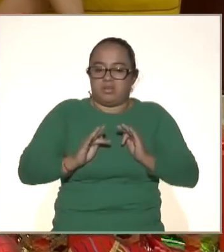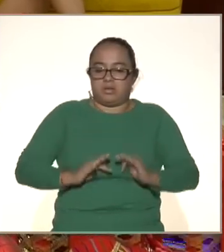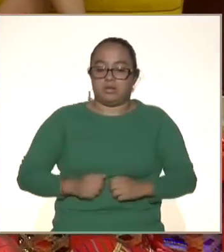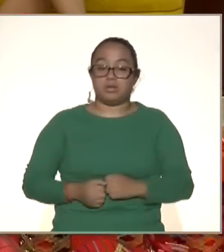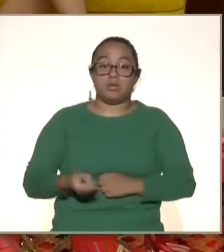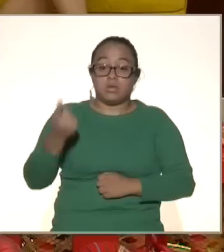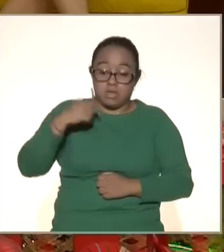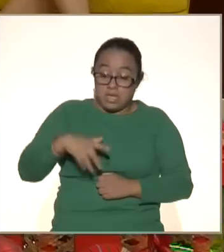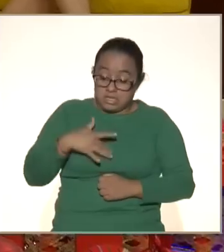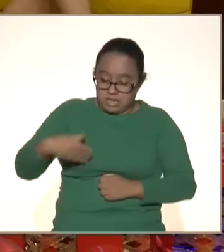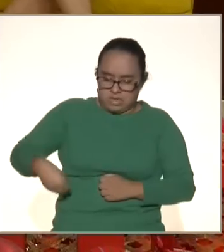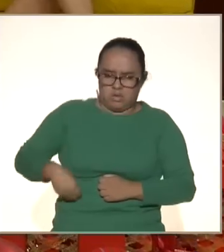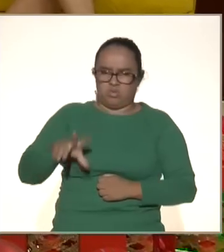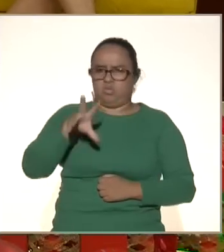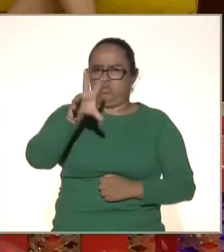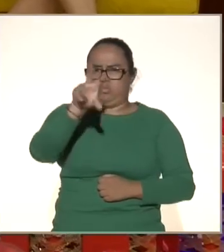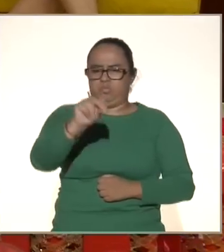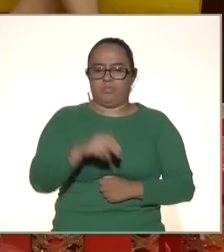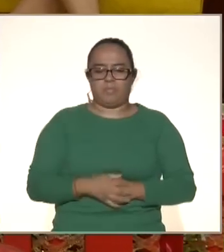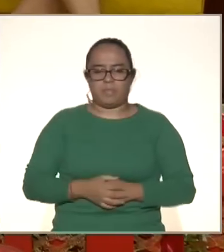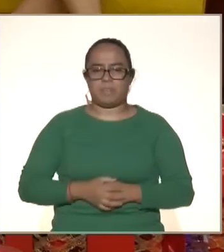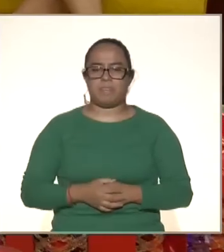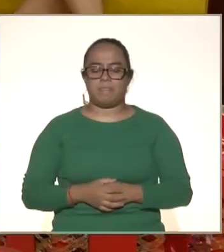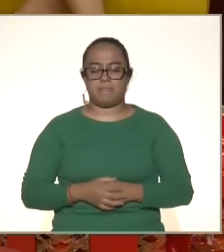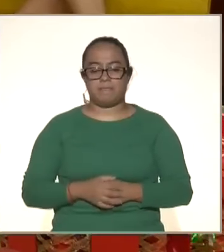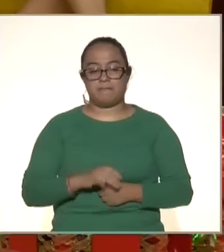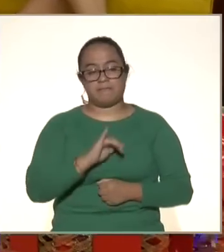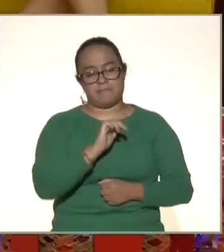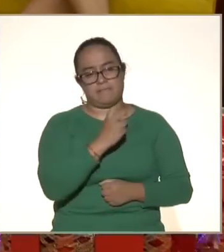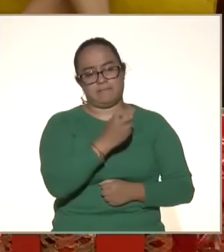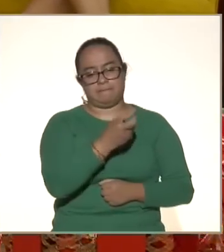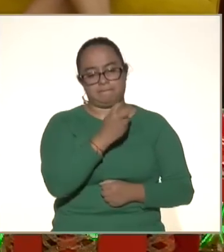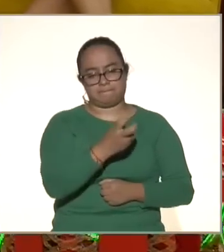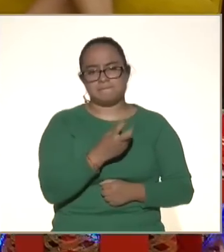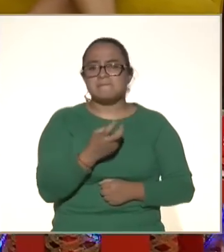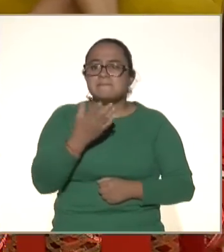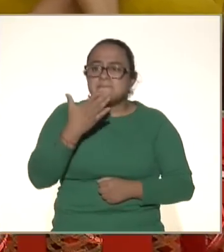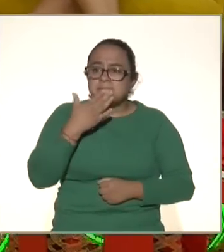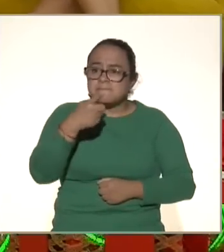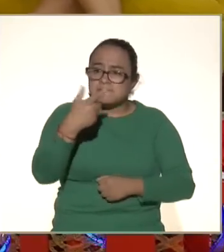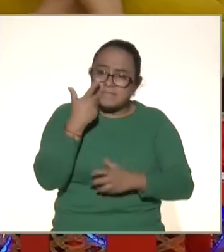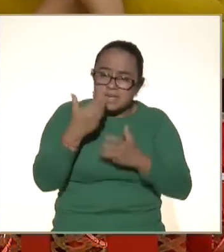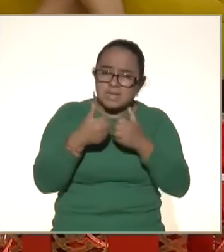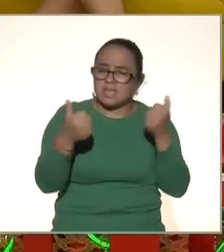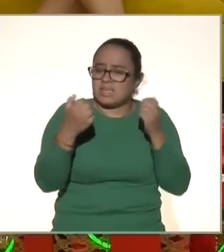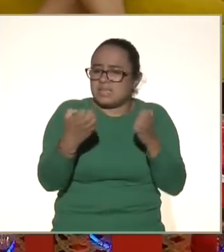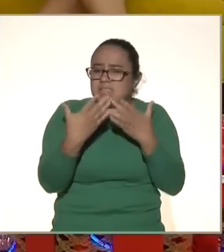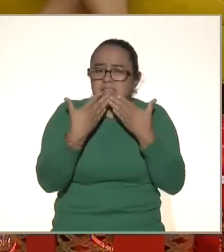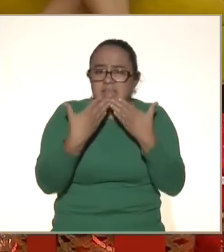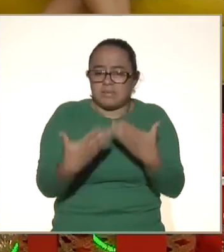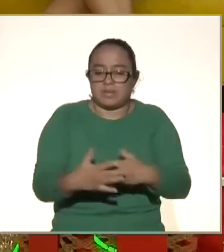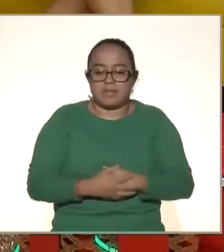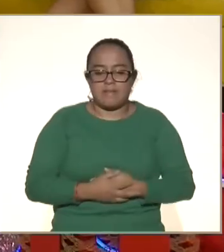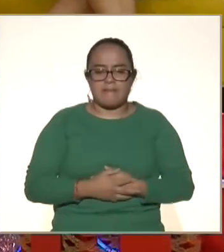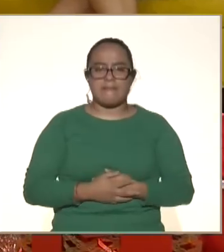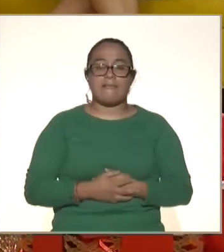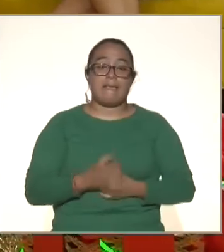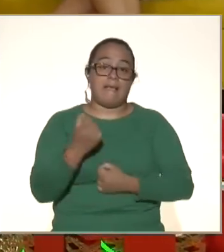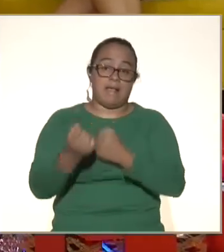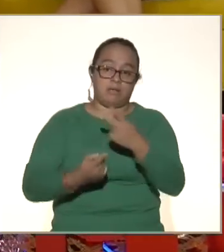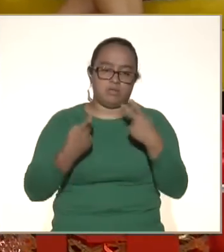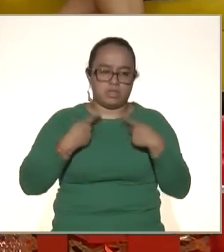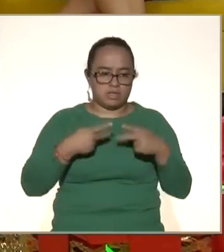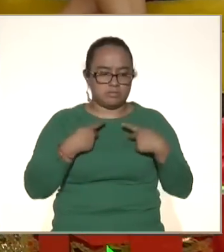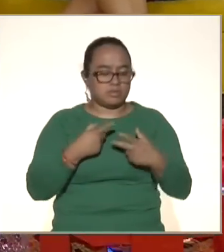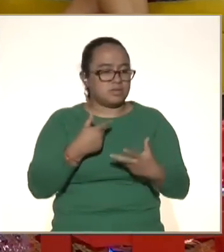culpable por querer salir de ahí, ¿no? Para nada. Exacto. O sea, digamos Se que vale alejarse, como dijo. Podríamos decir que es válido, ¿no? Para la gente que se